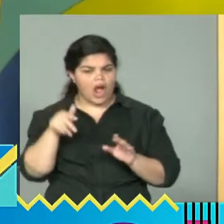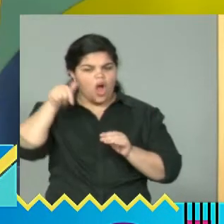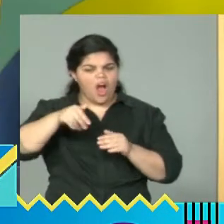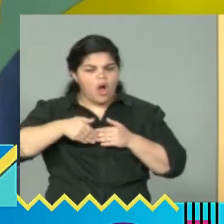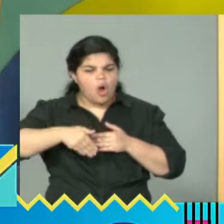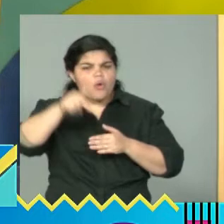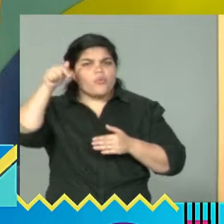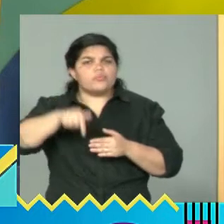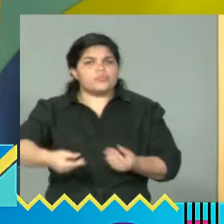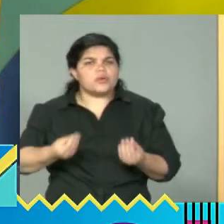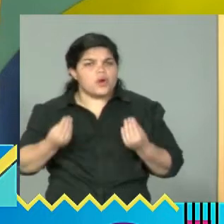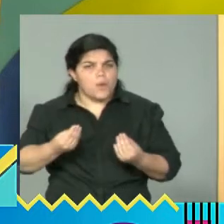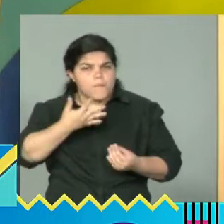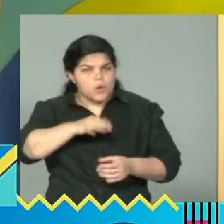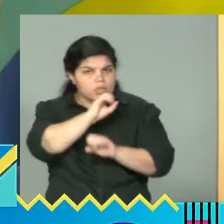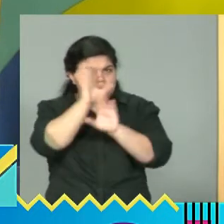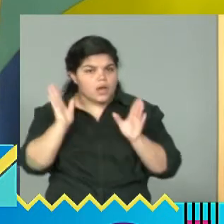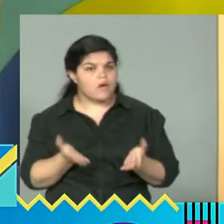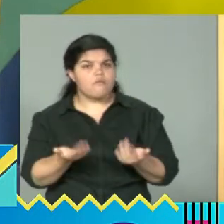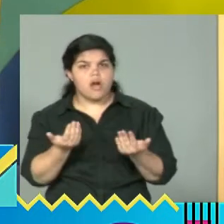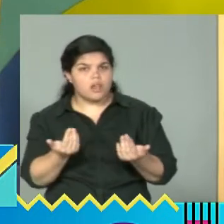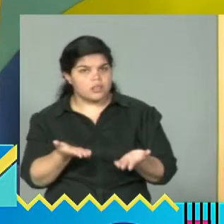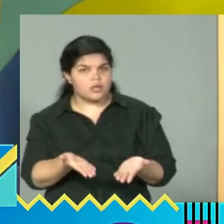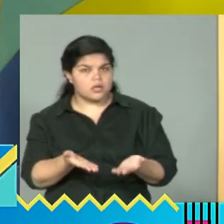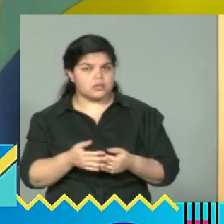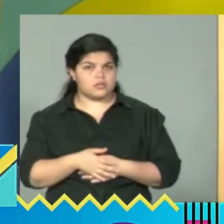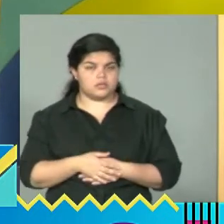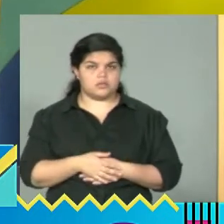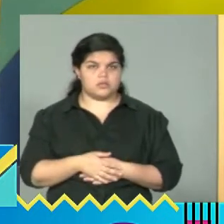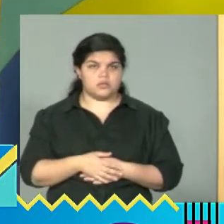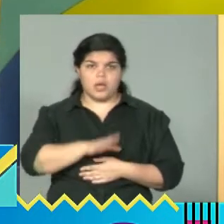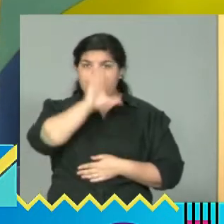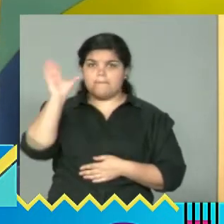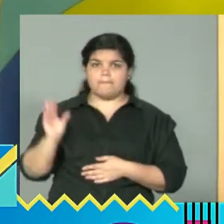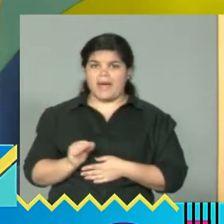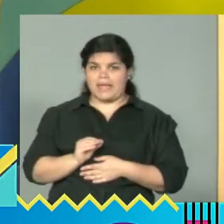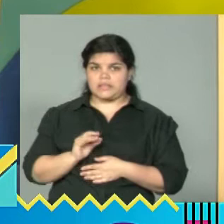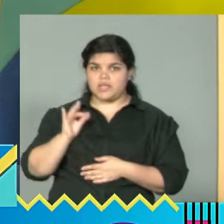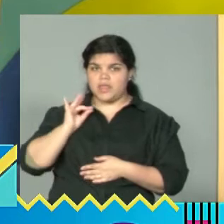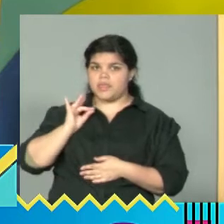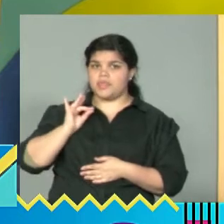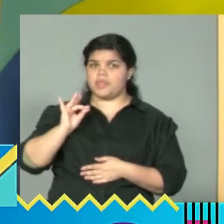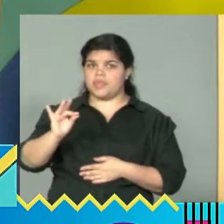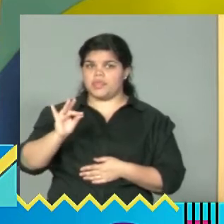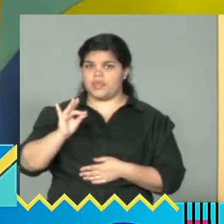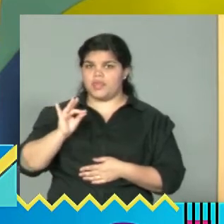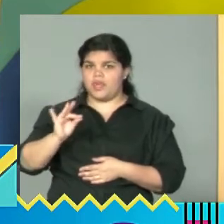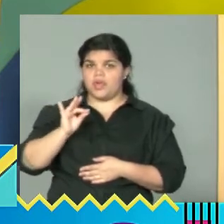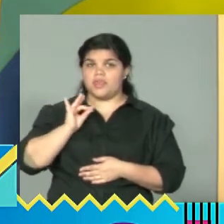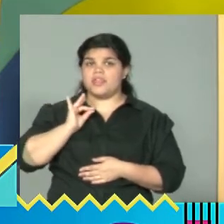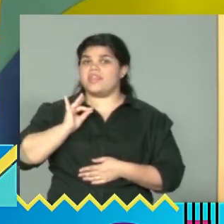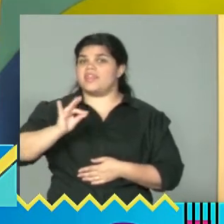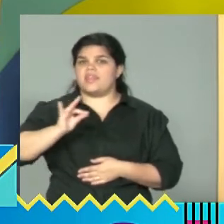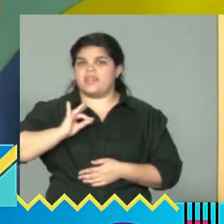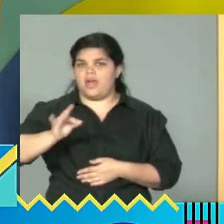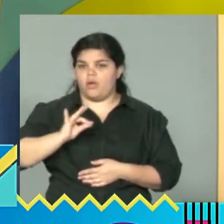estamos. Creo que recibir un país desendeudado no es ningún caballo desbocado hacia el